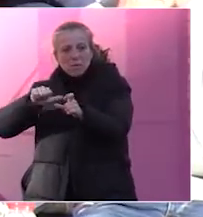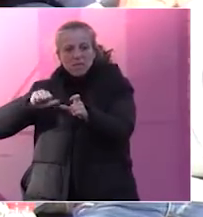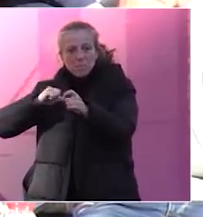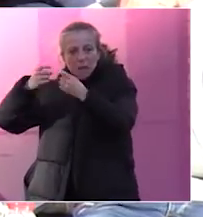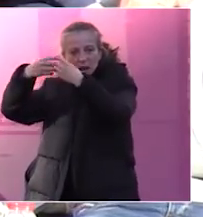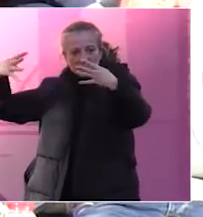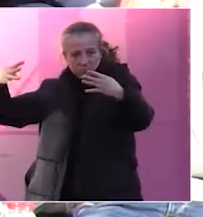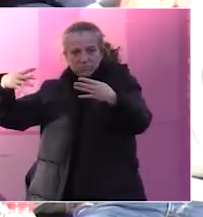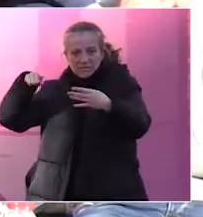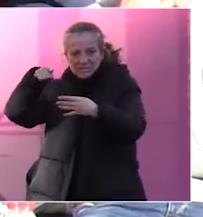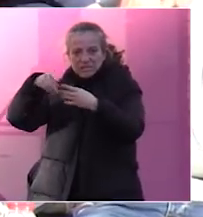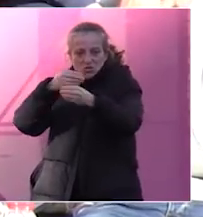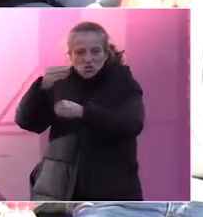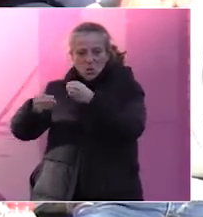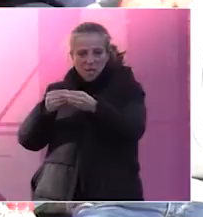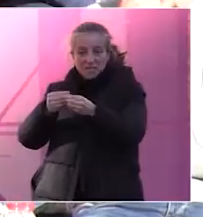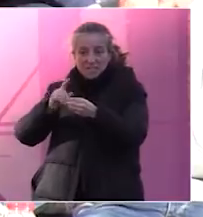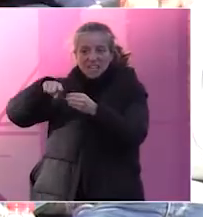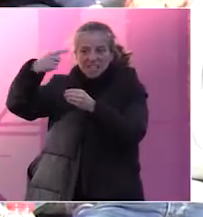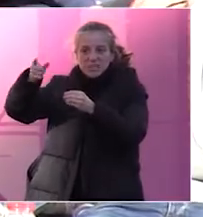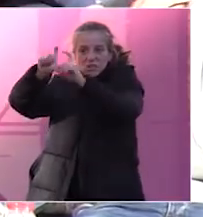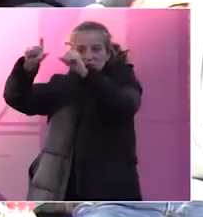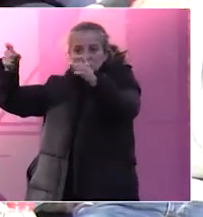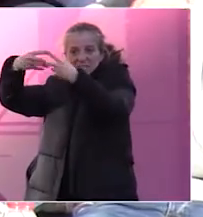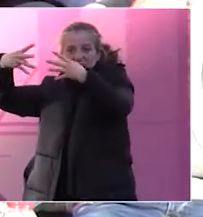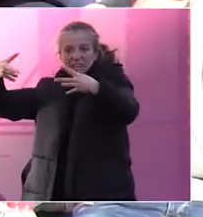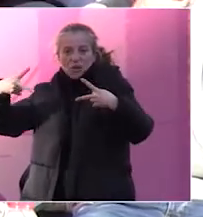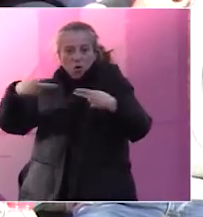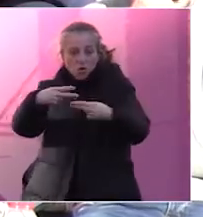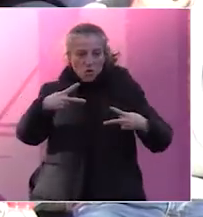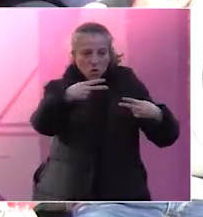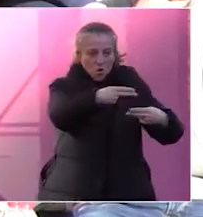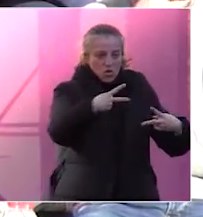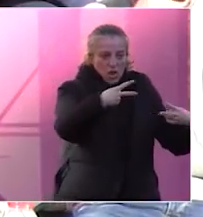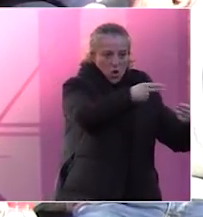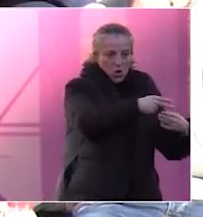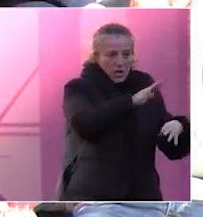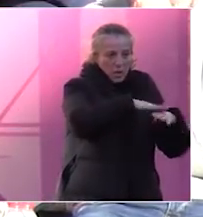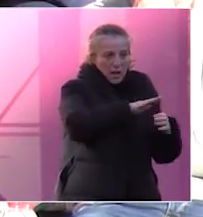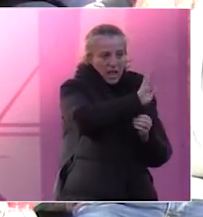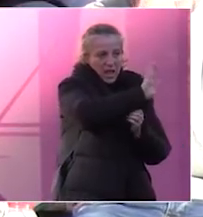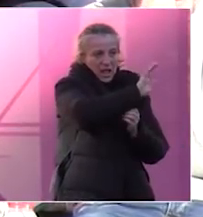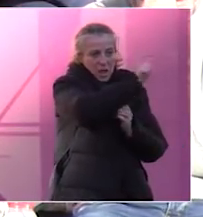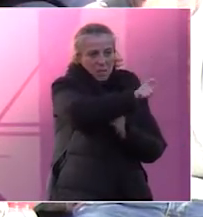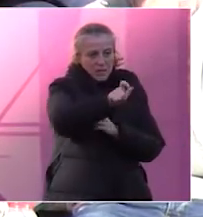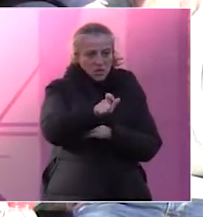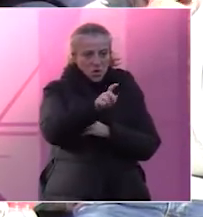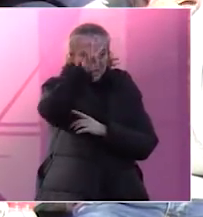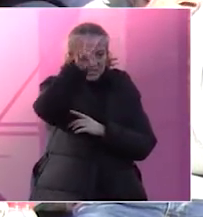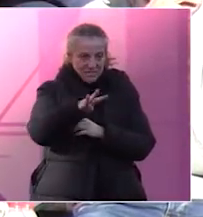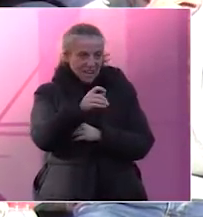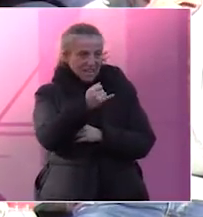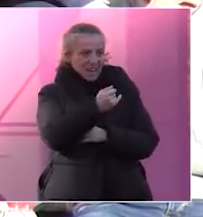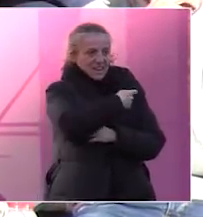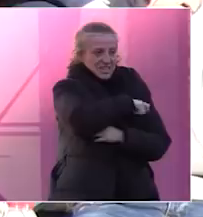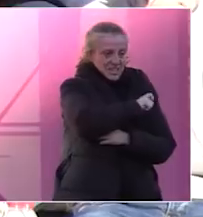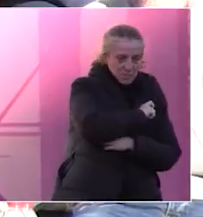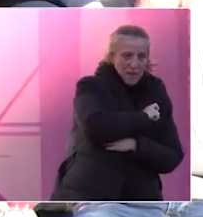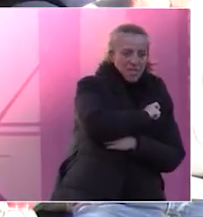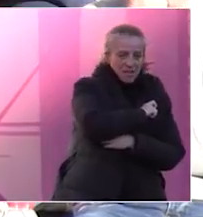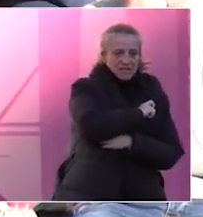energéticas del país que cortan la electricidad, la luz y la calefacción a compatriotas catalanes y españoles, les